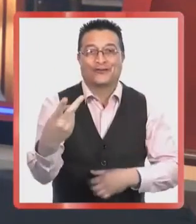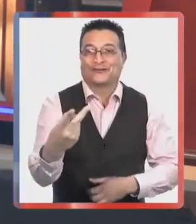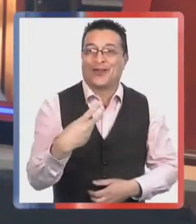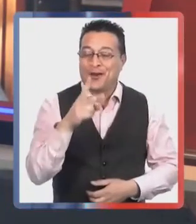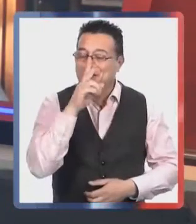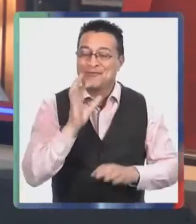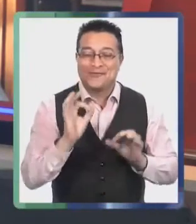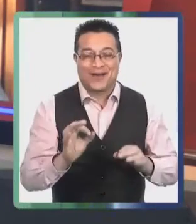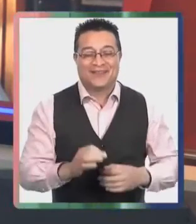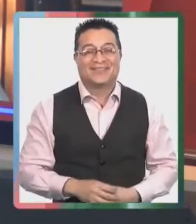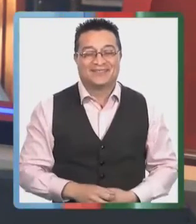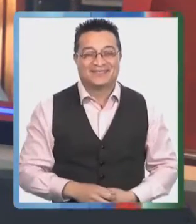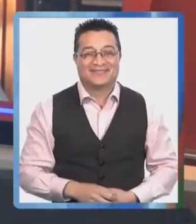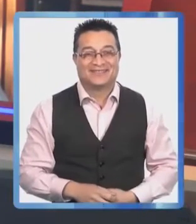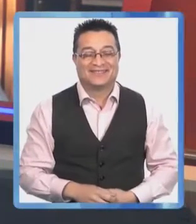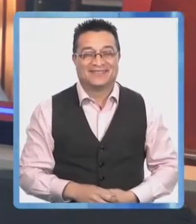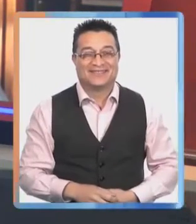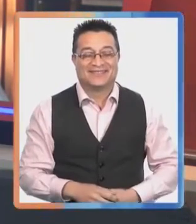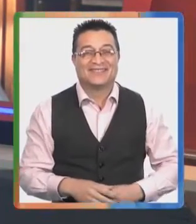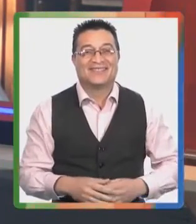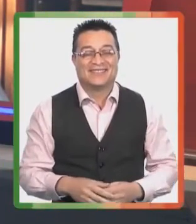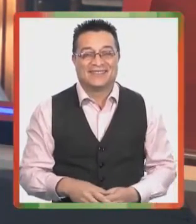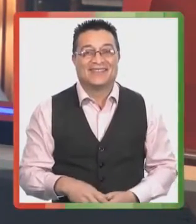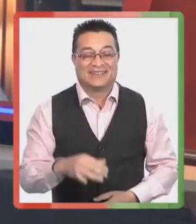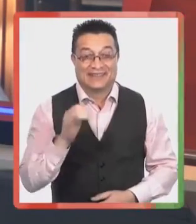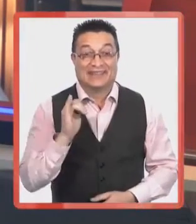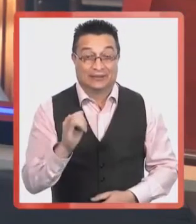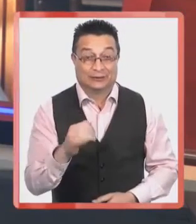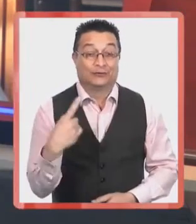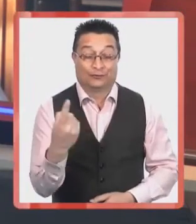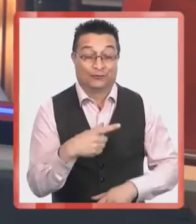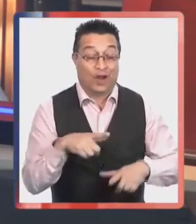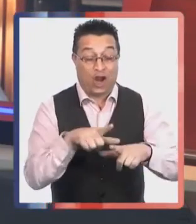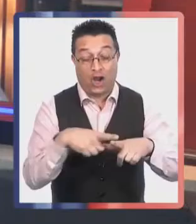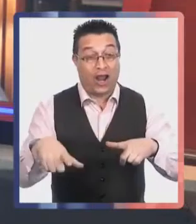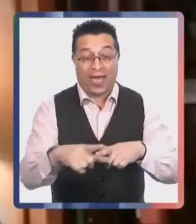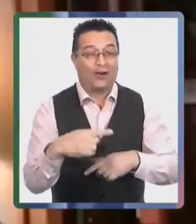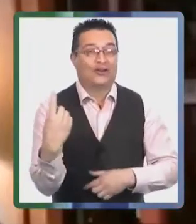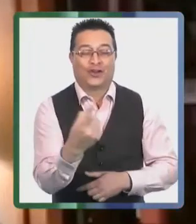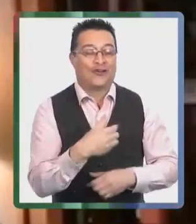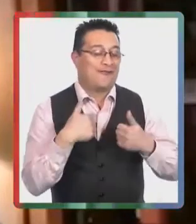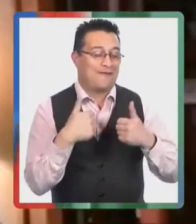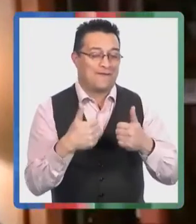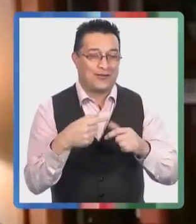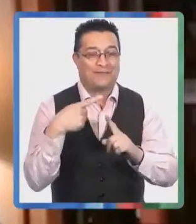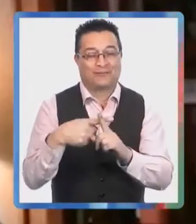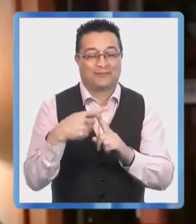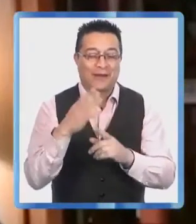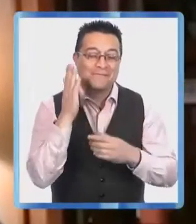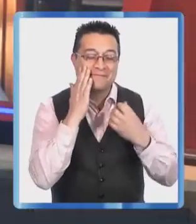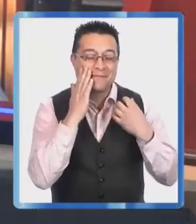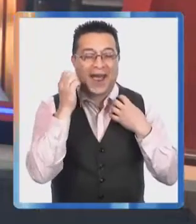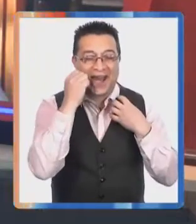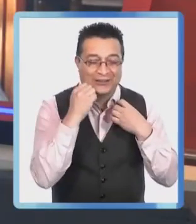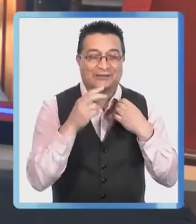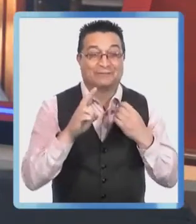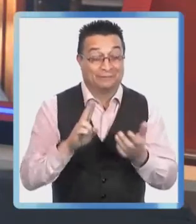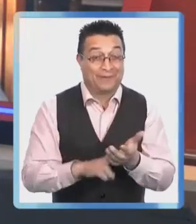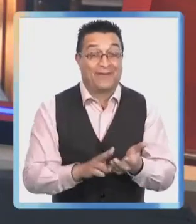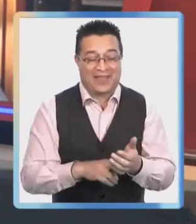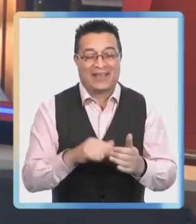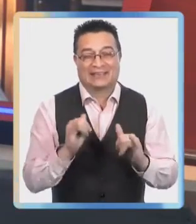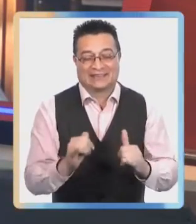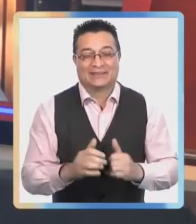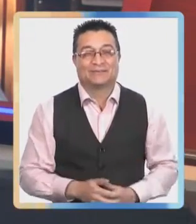Bueno, doctor, lo dejaba como cariño. Somos buenos los de la región de los lagos, entonces. Sí, gente muy buena, cariñosa, Bueno. ¿verdad?